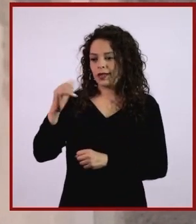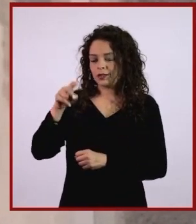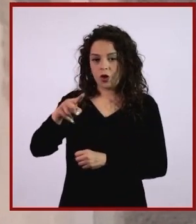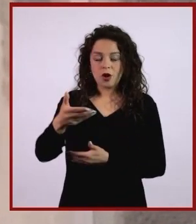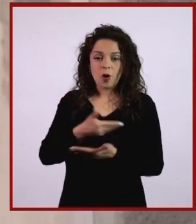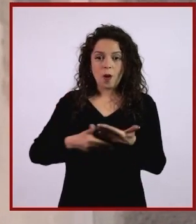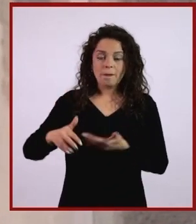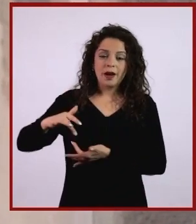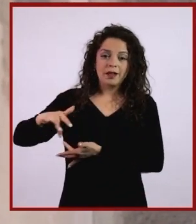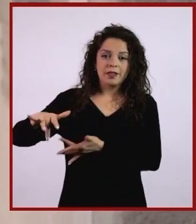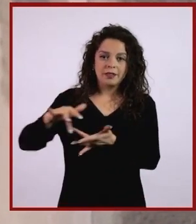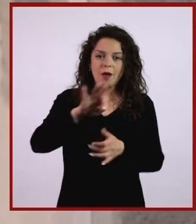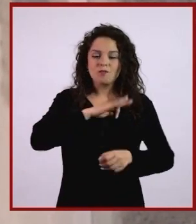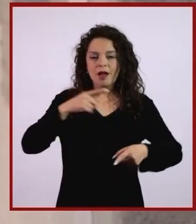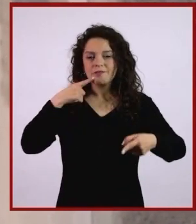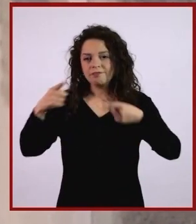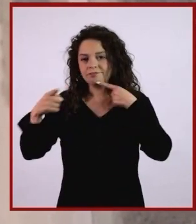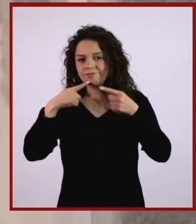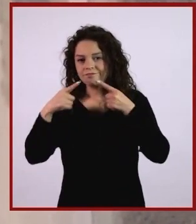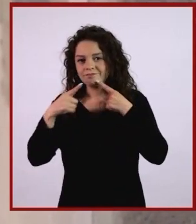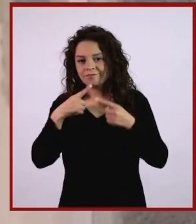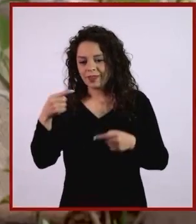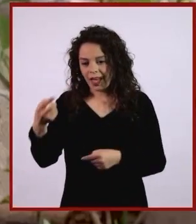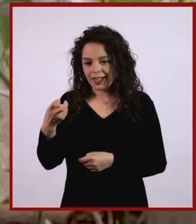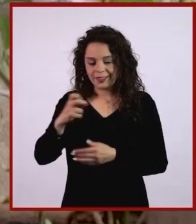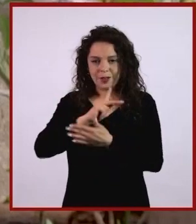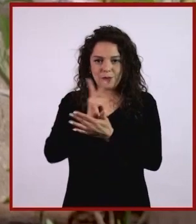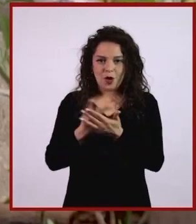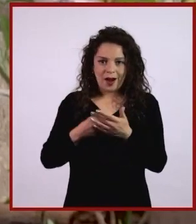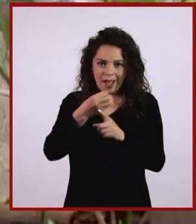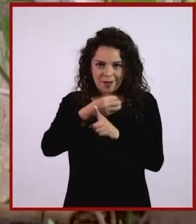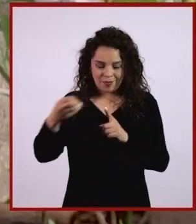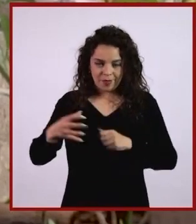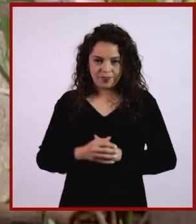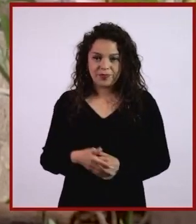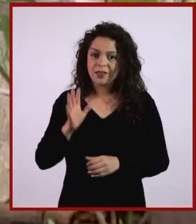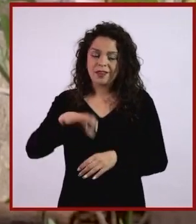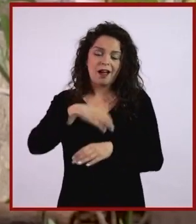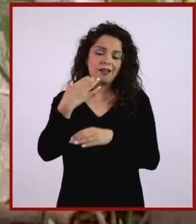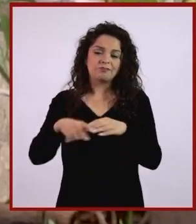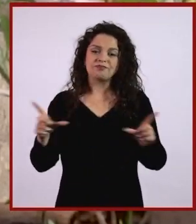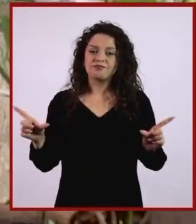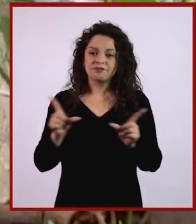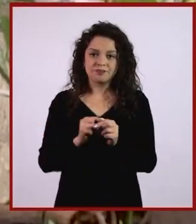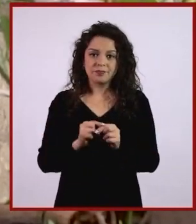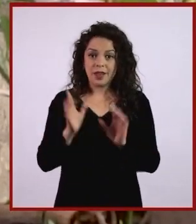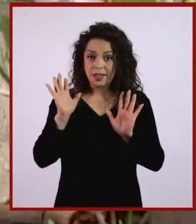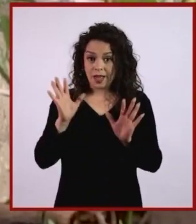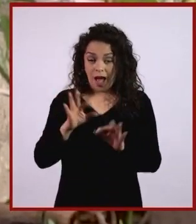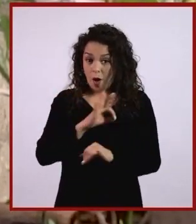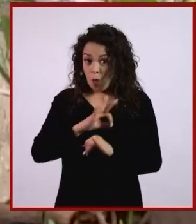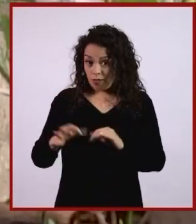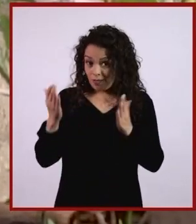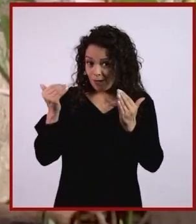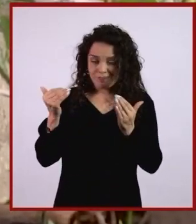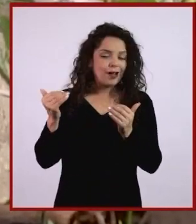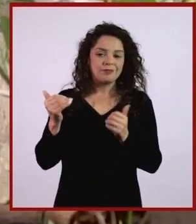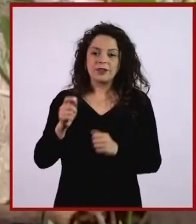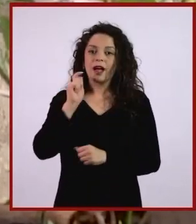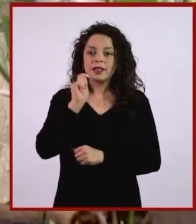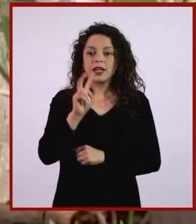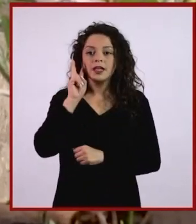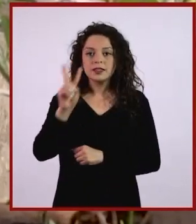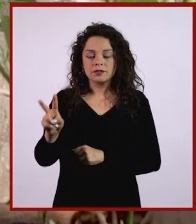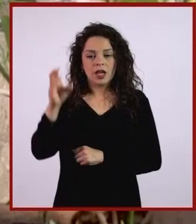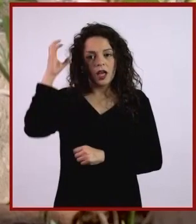sociales y armemos un diálogo entre jóvenes en TV. ¿Qué les parece? Hemos llegado al final de este segmento, pero no nos despedimos. A